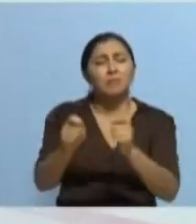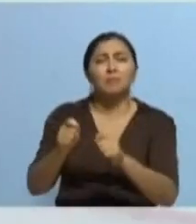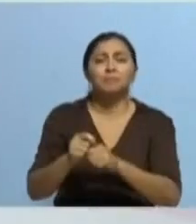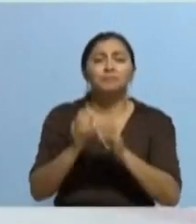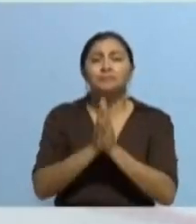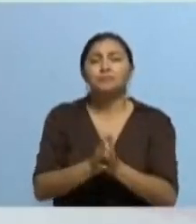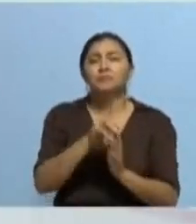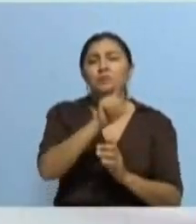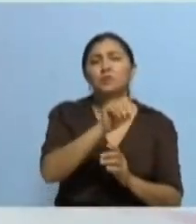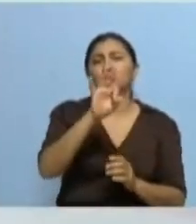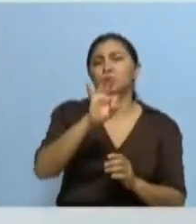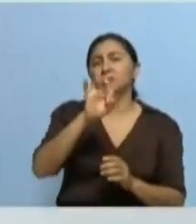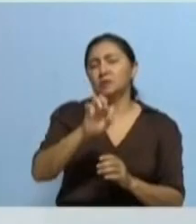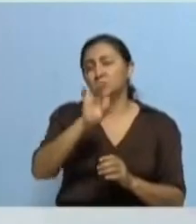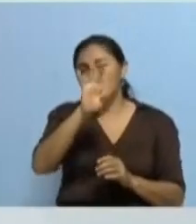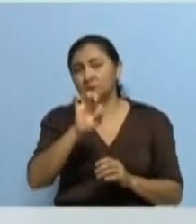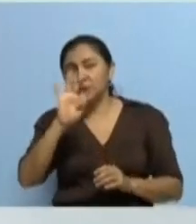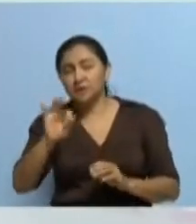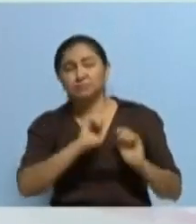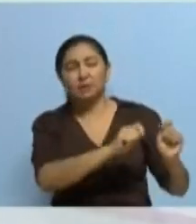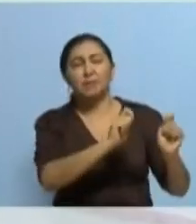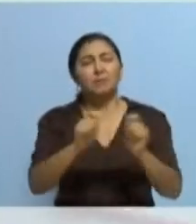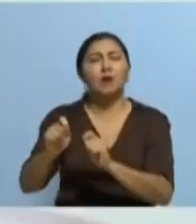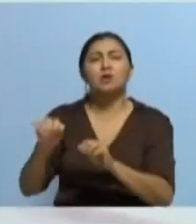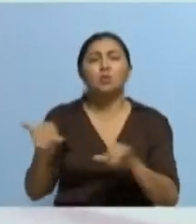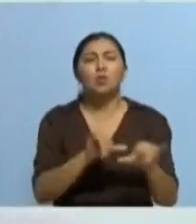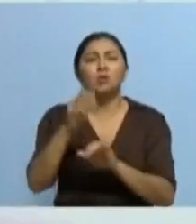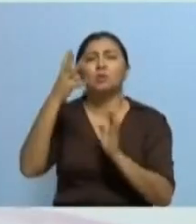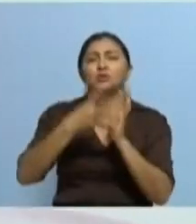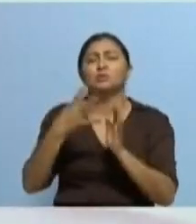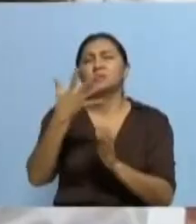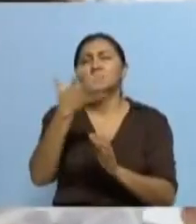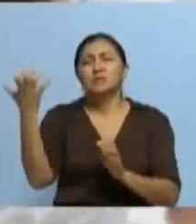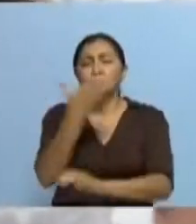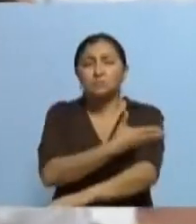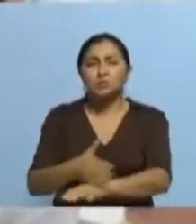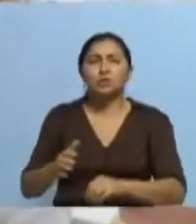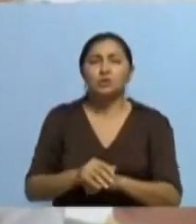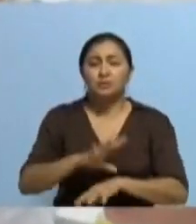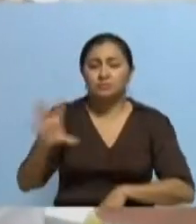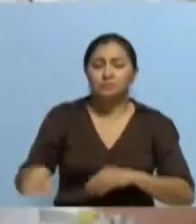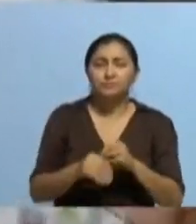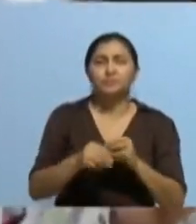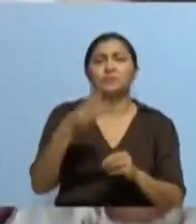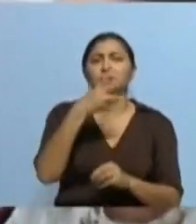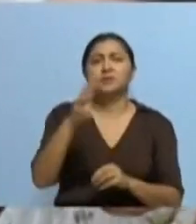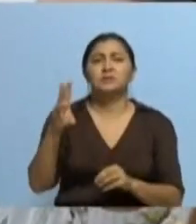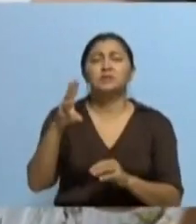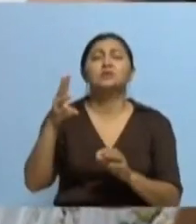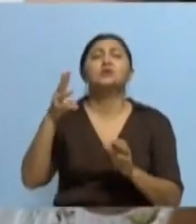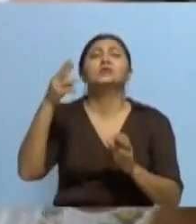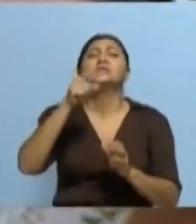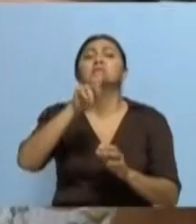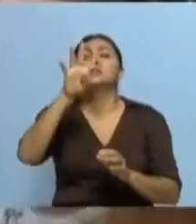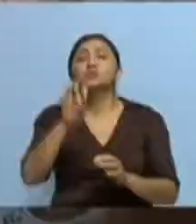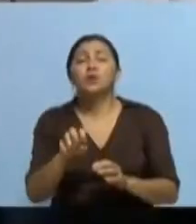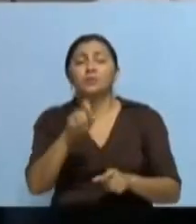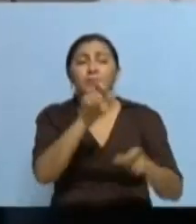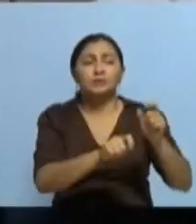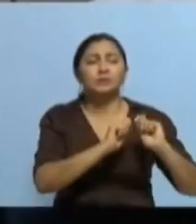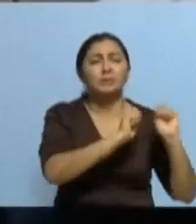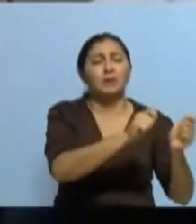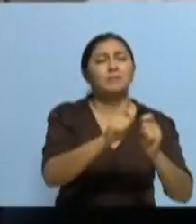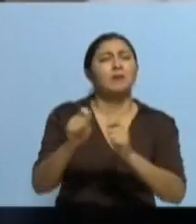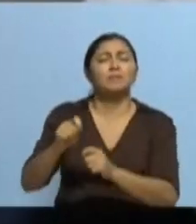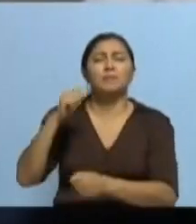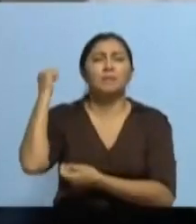asignados que equivale a 4.500 millones de pesos. En total fueron 319 beneficiados en viviendas con una